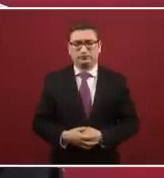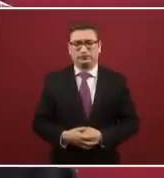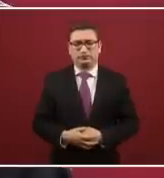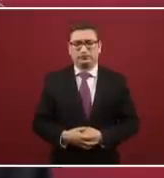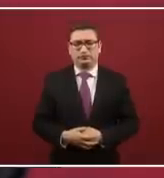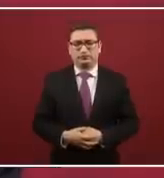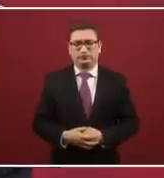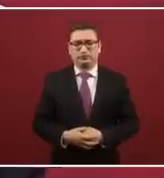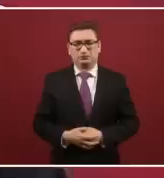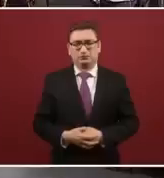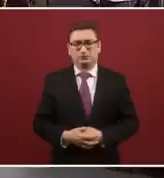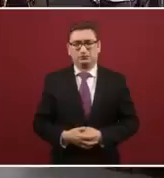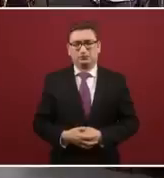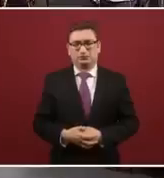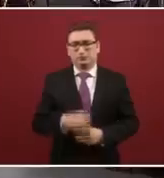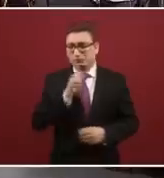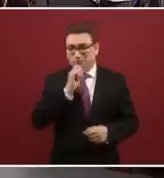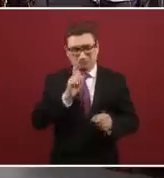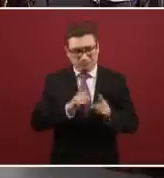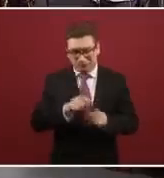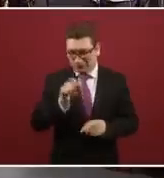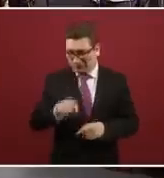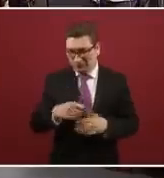Y así también lo del sargazo.